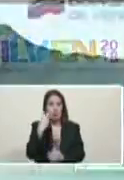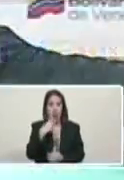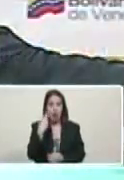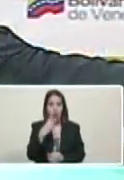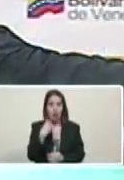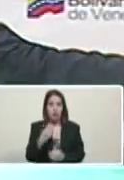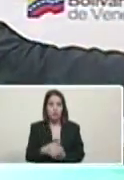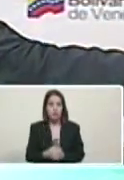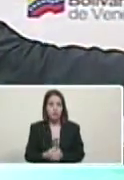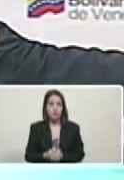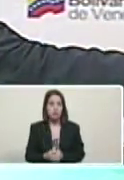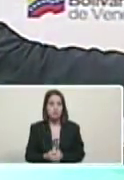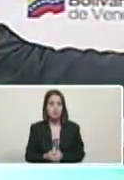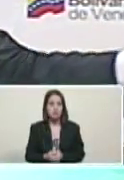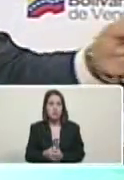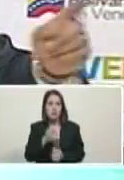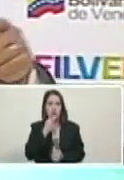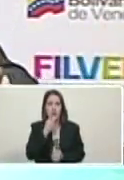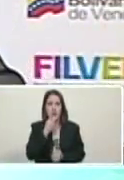Index.